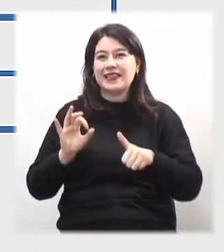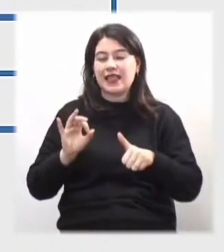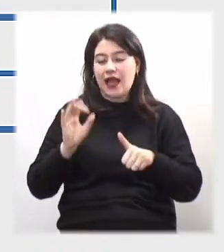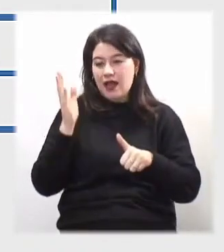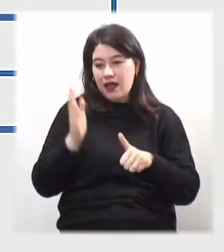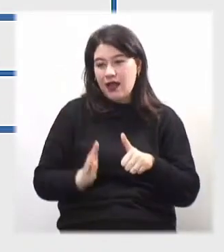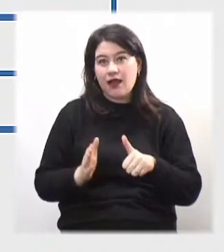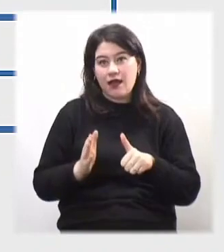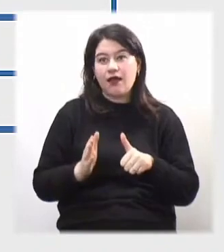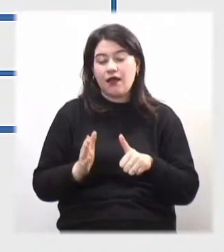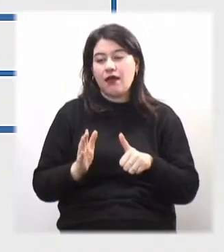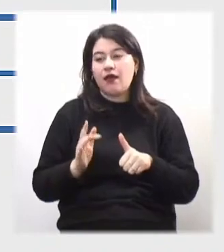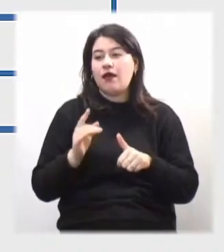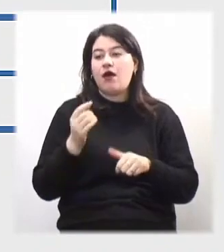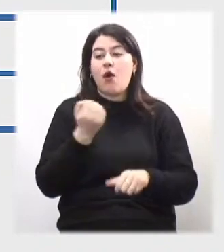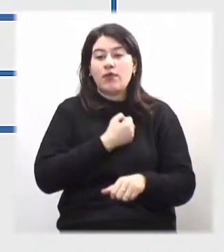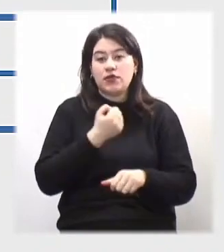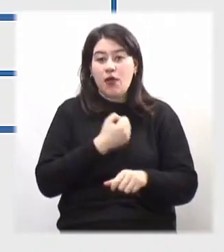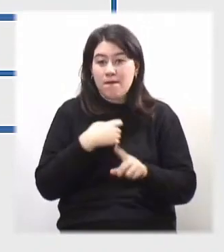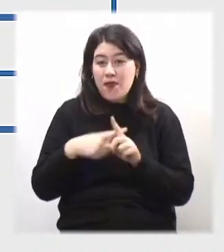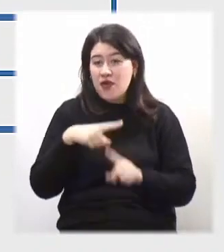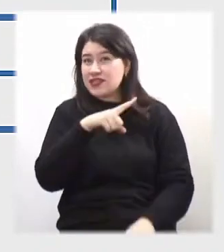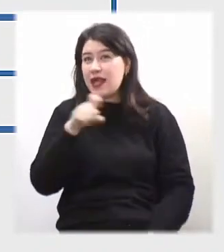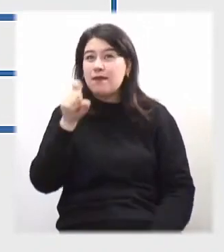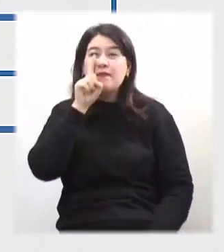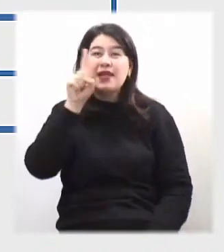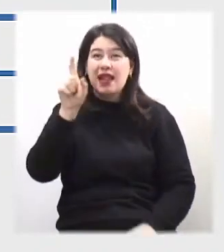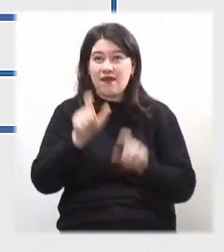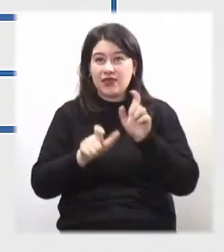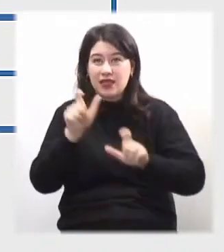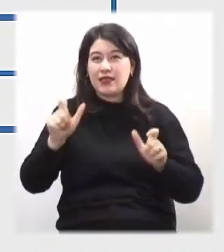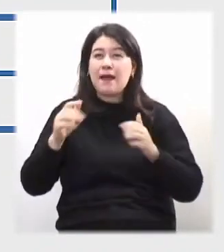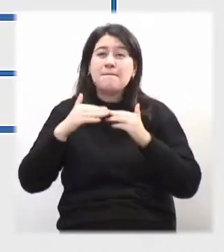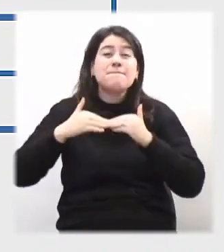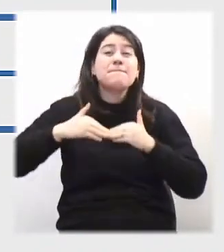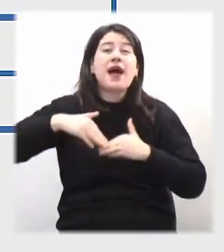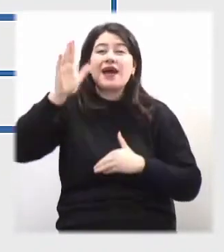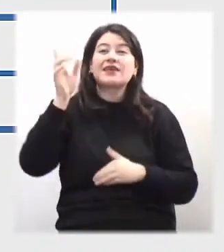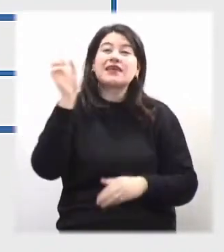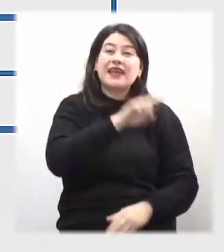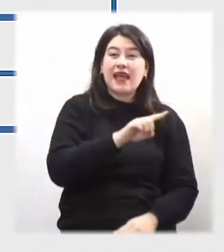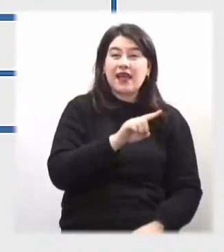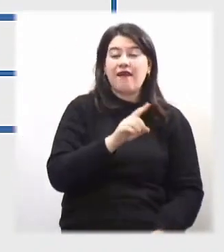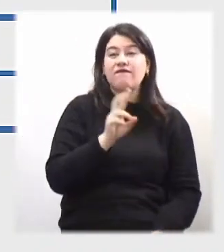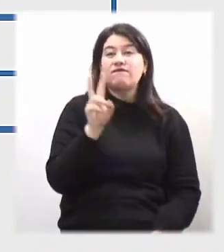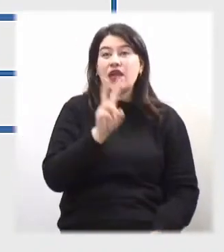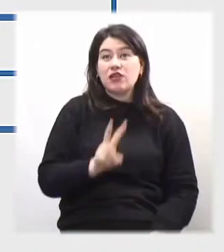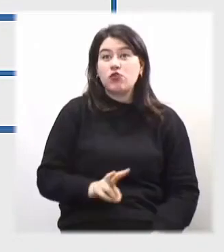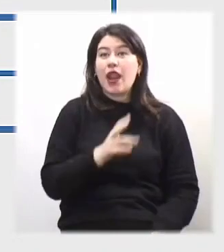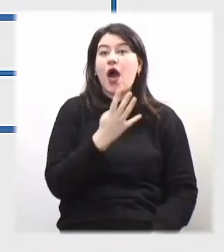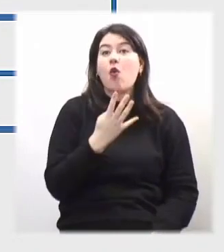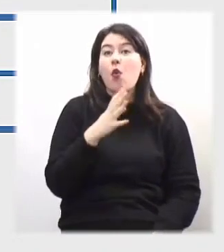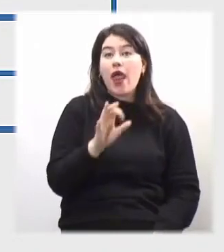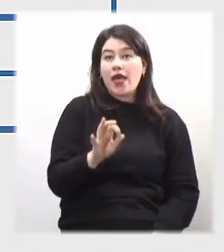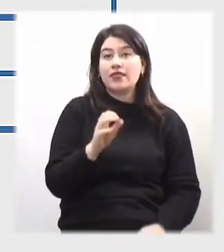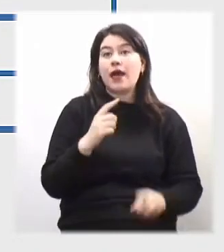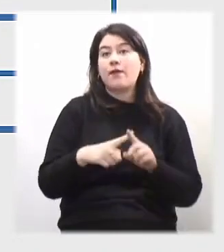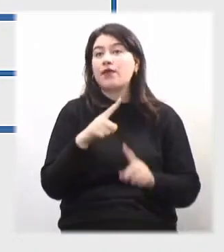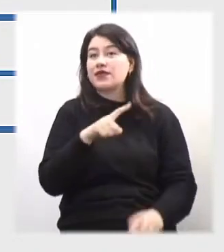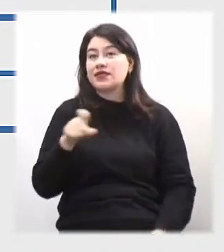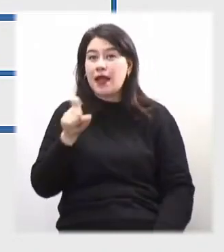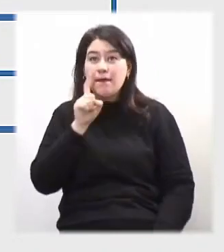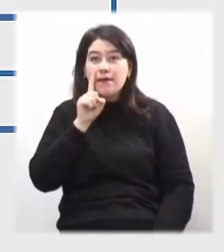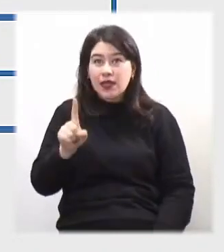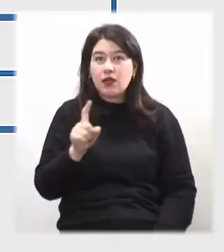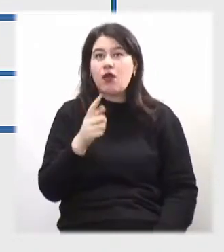habitantes esto es más alto por ejemplo que la tasa global de homicidios de Venezuela que tiene 40 por 100.000 habitantes